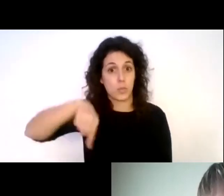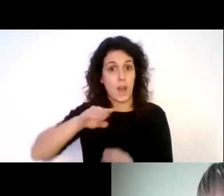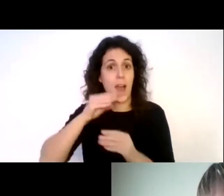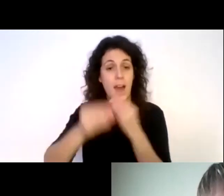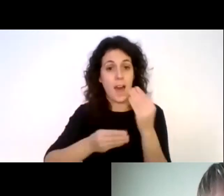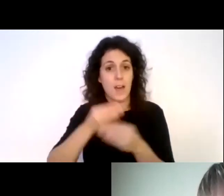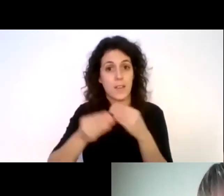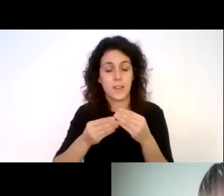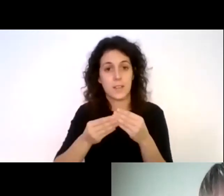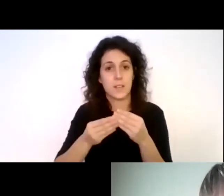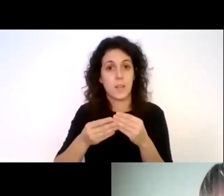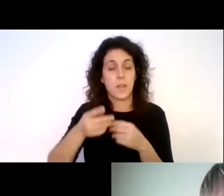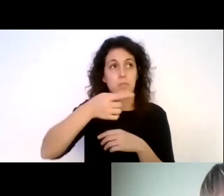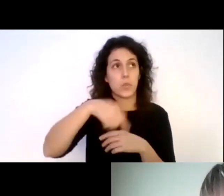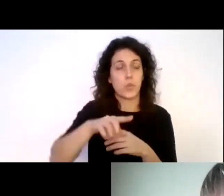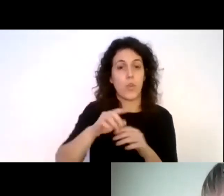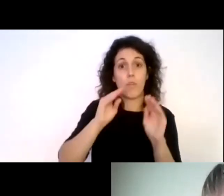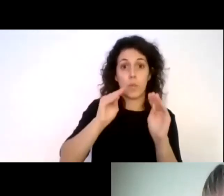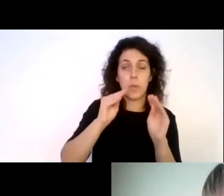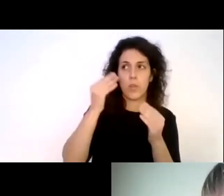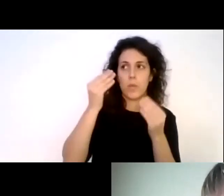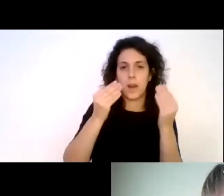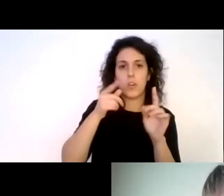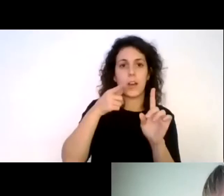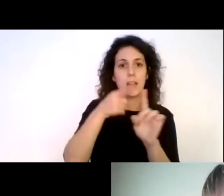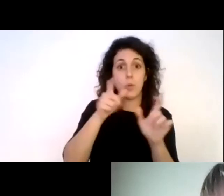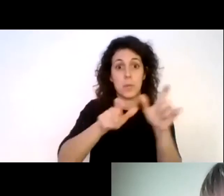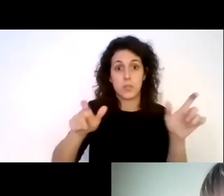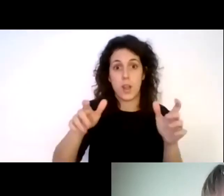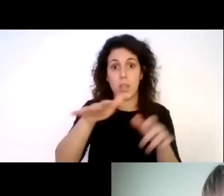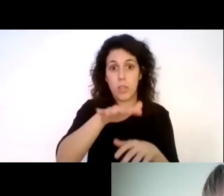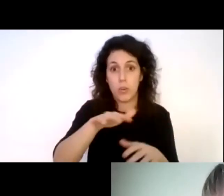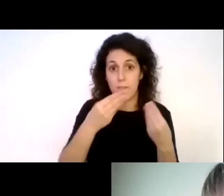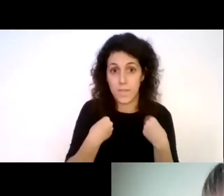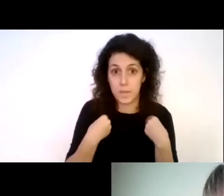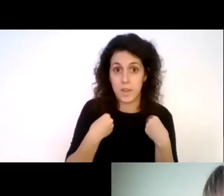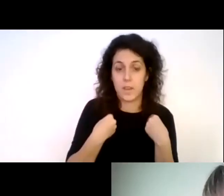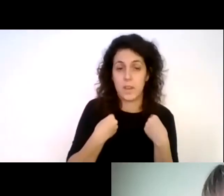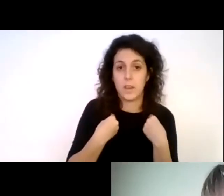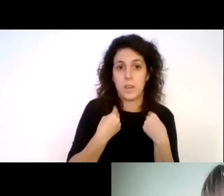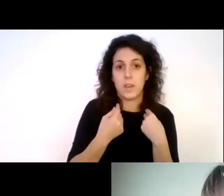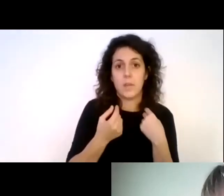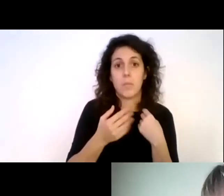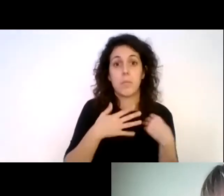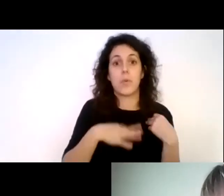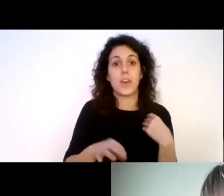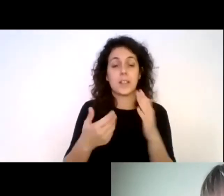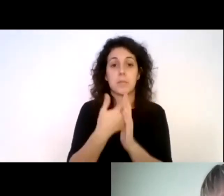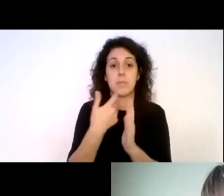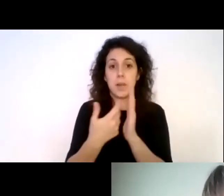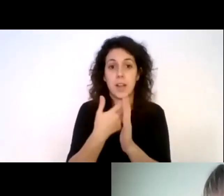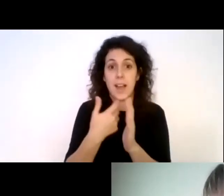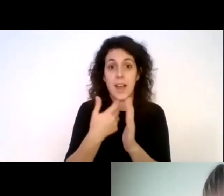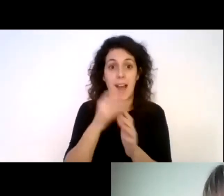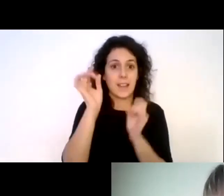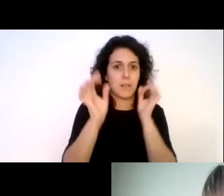es, ¿planeáis alguna formación para la gente de vuestra zona? ¿Nos podrías describir las actividades